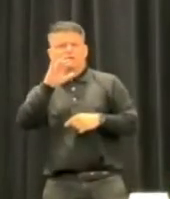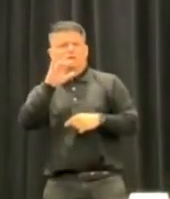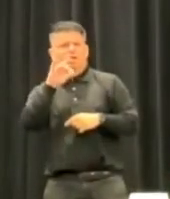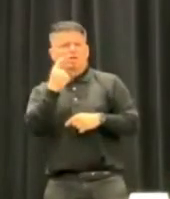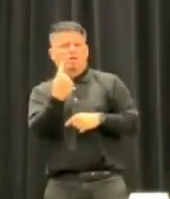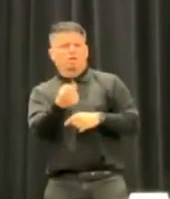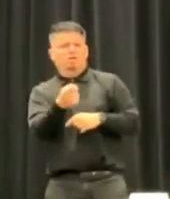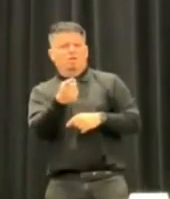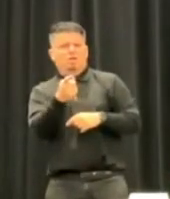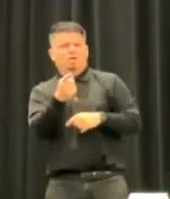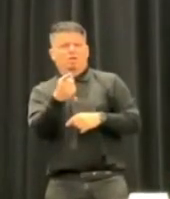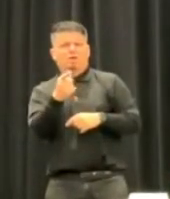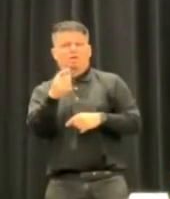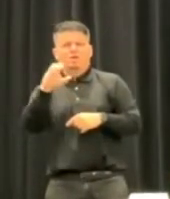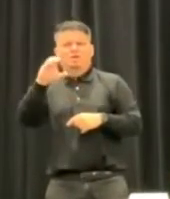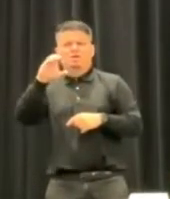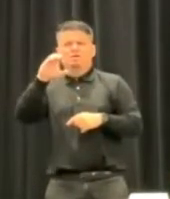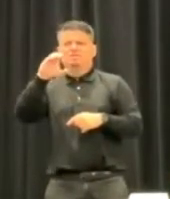cinthia